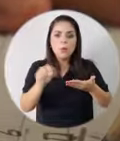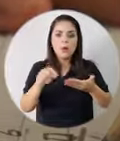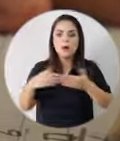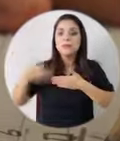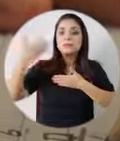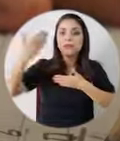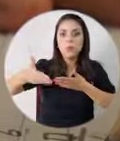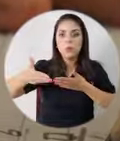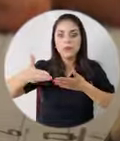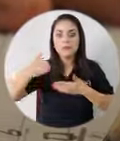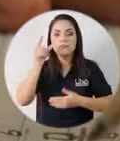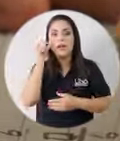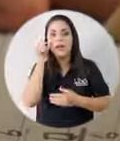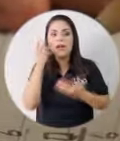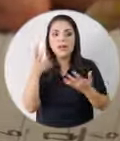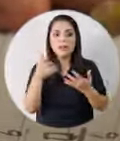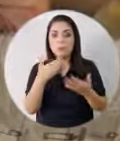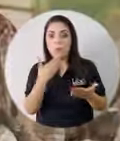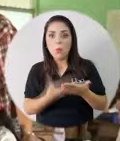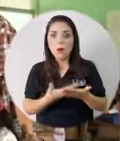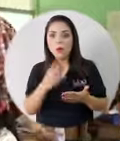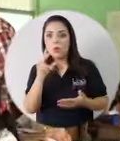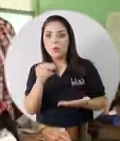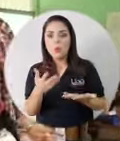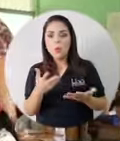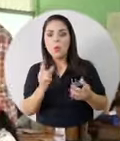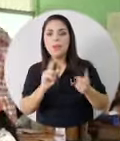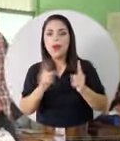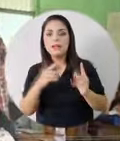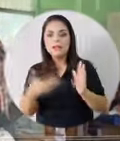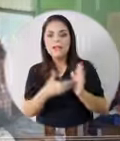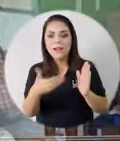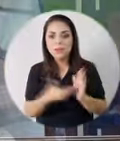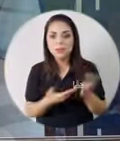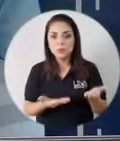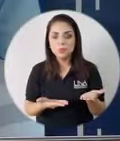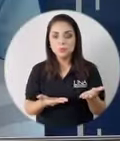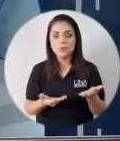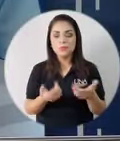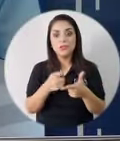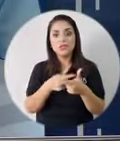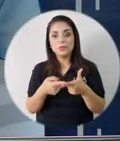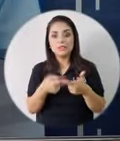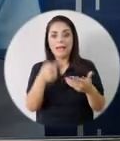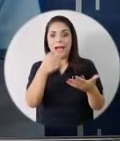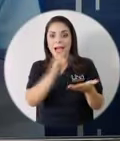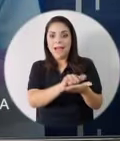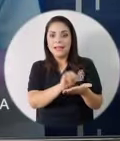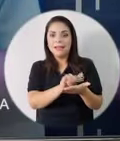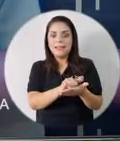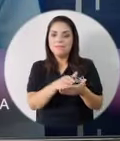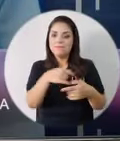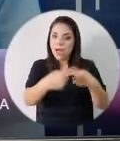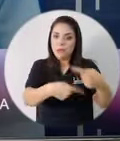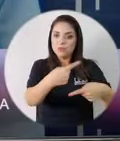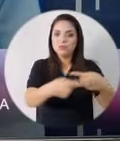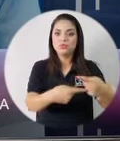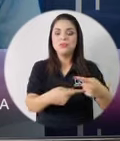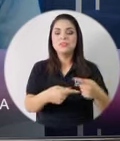cómo evaluarlo después para ver cómo está resultando, qué tipo de efecto se tiene. Entonces,